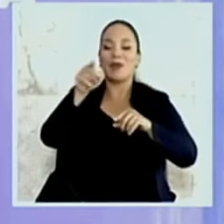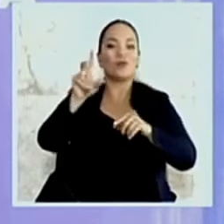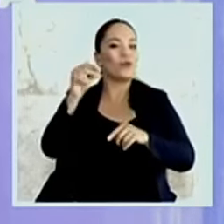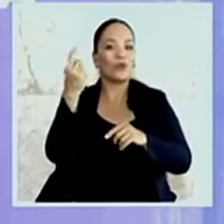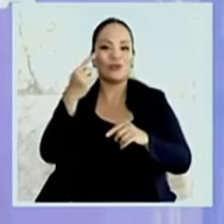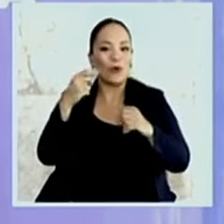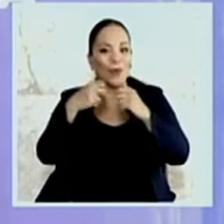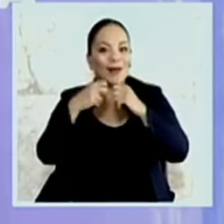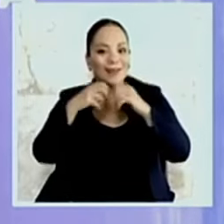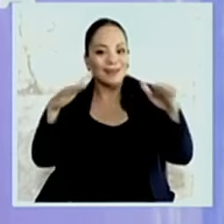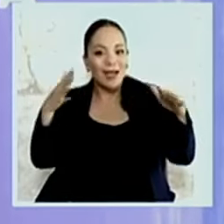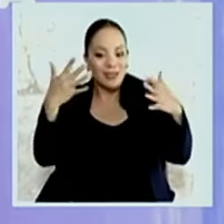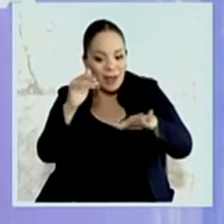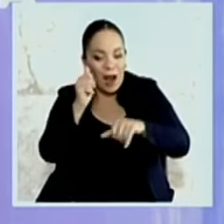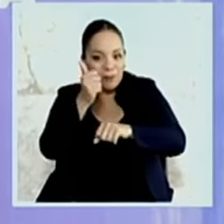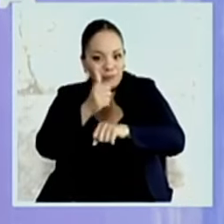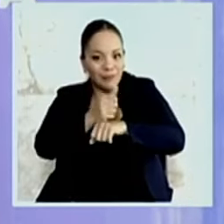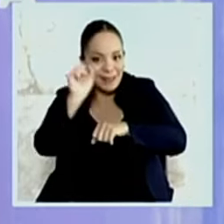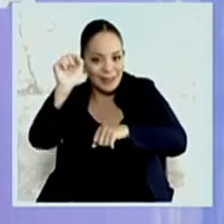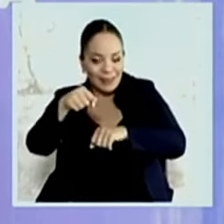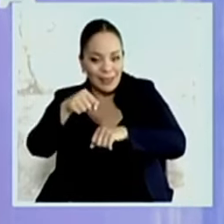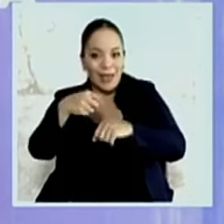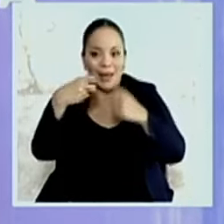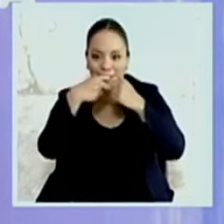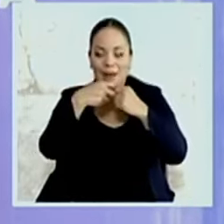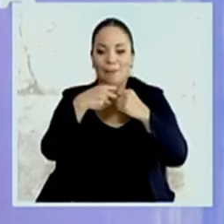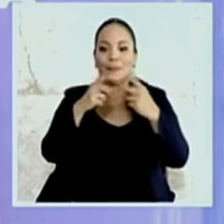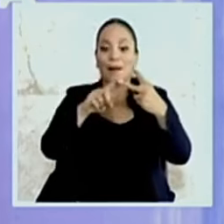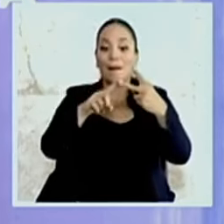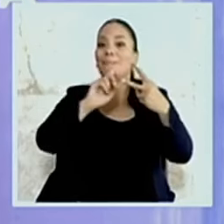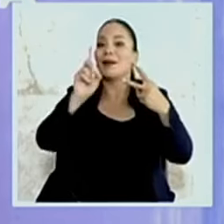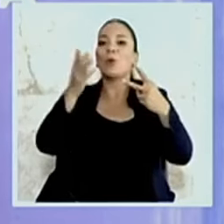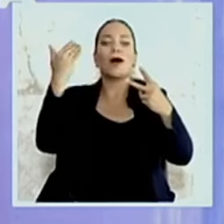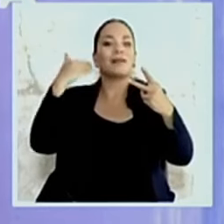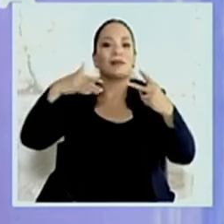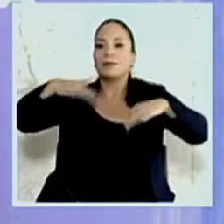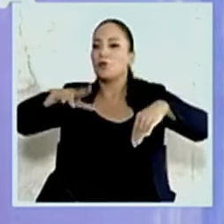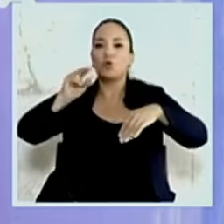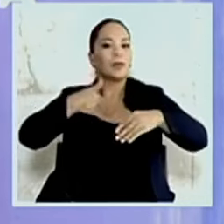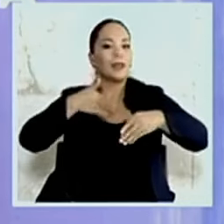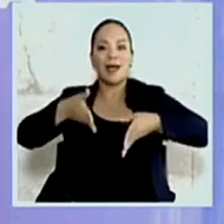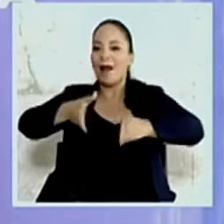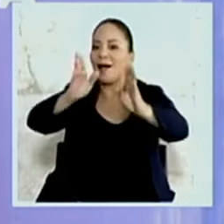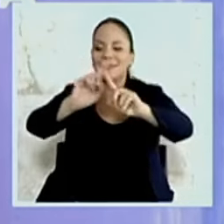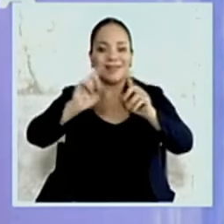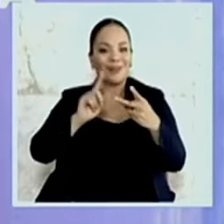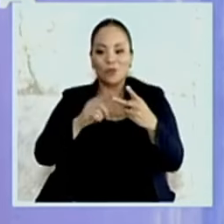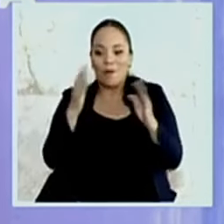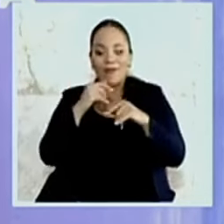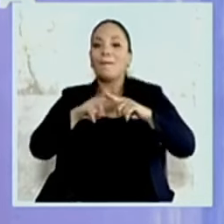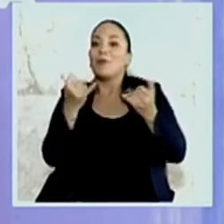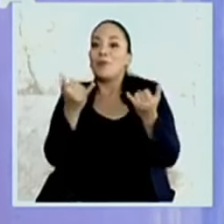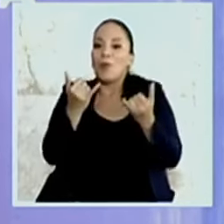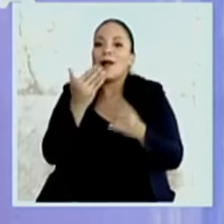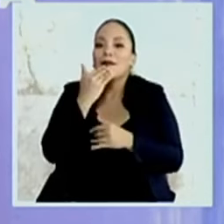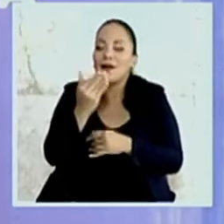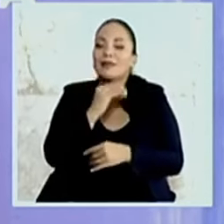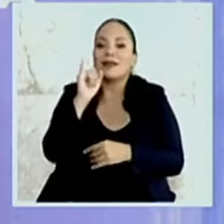zona sur y les prometimos a la Riviera que iban a tener electricidad. No solo tienen ya electricidad, como vieron ustedes